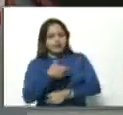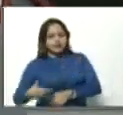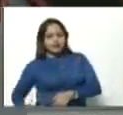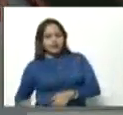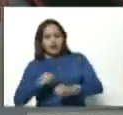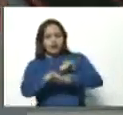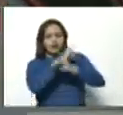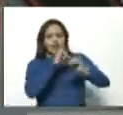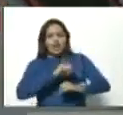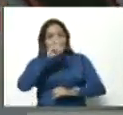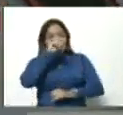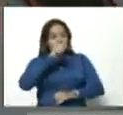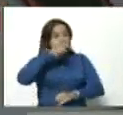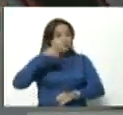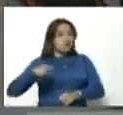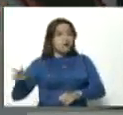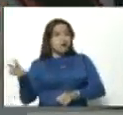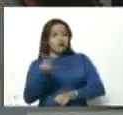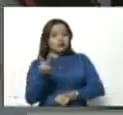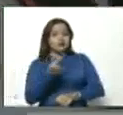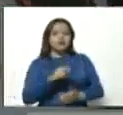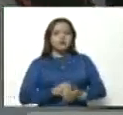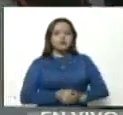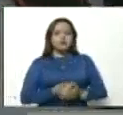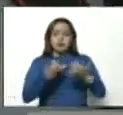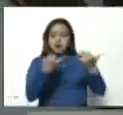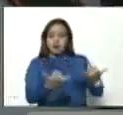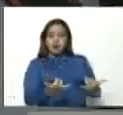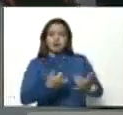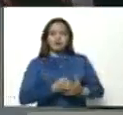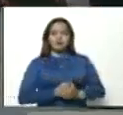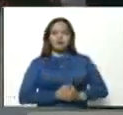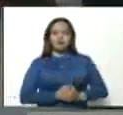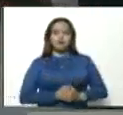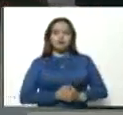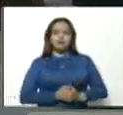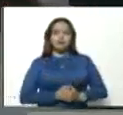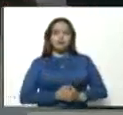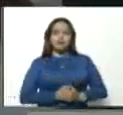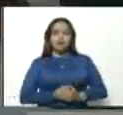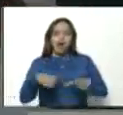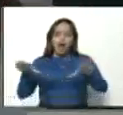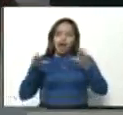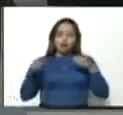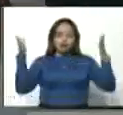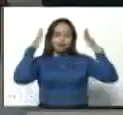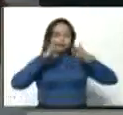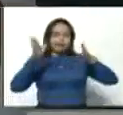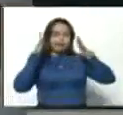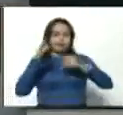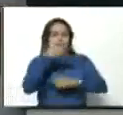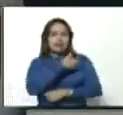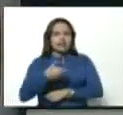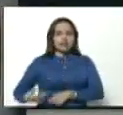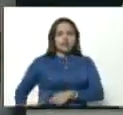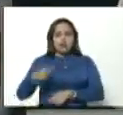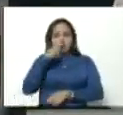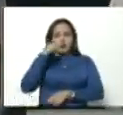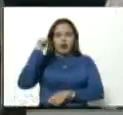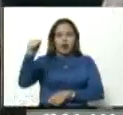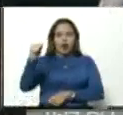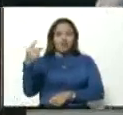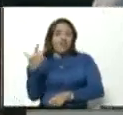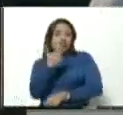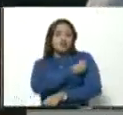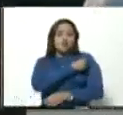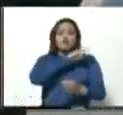el pueblo venezolano. Sí, estamos cumpliendo lo que nos instruyó el presidente Nicolás Maduro, iniciando la vacunación de refuerzo.